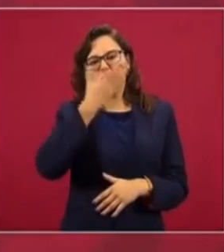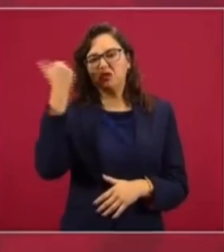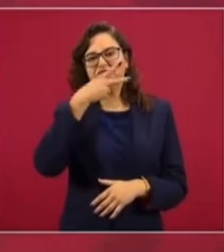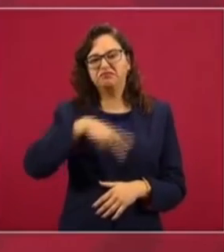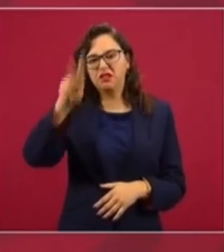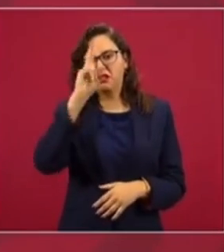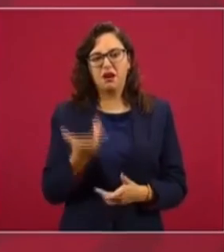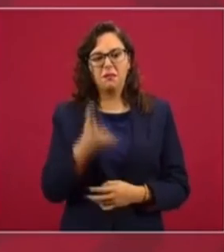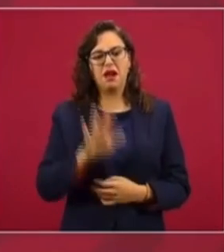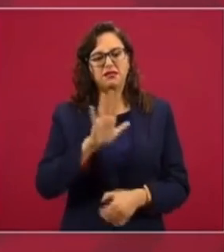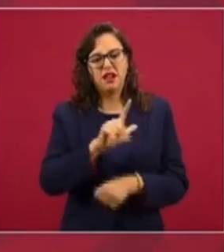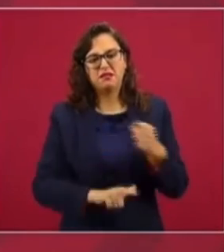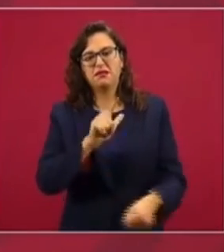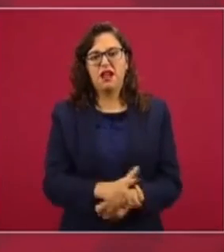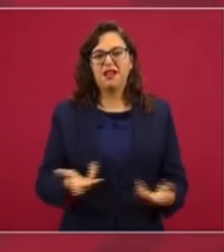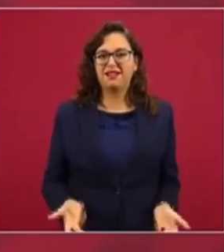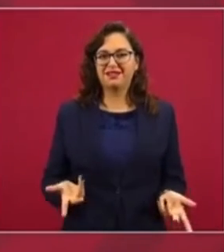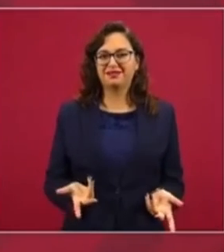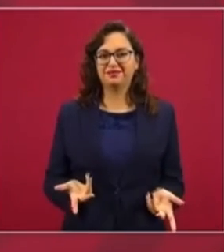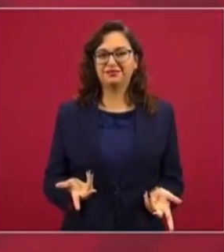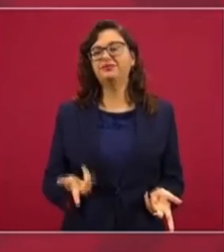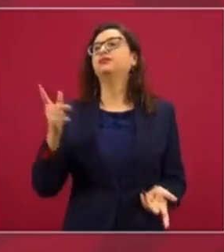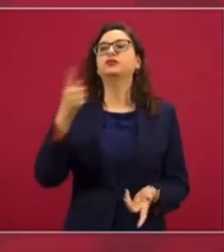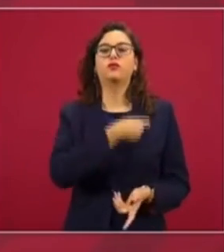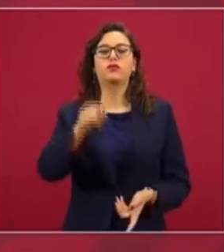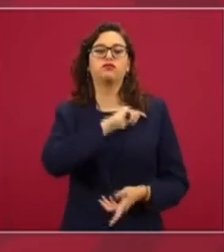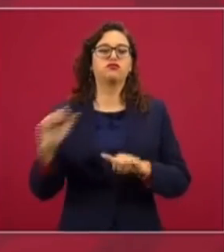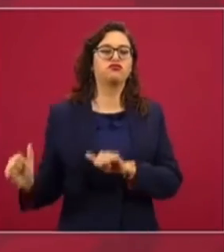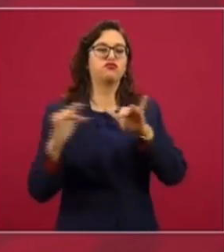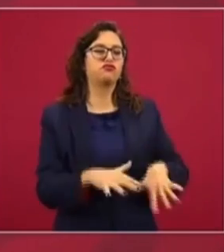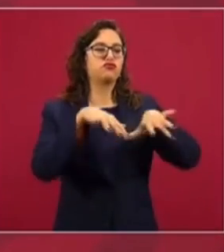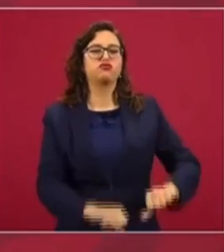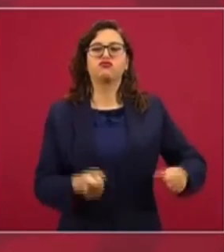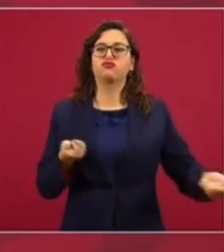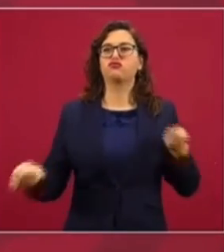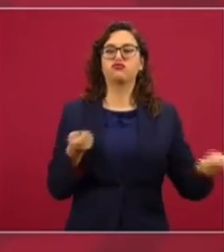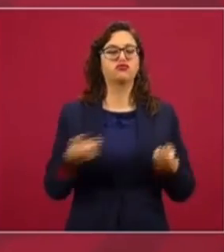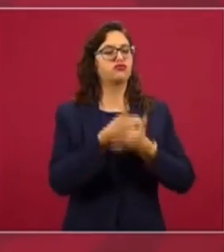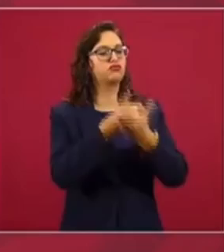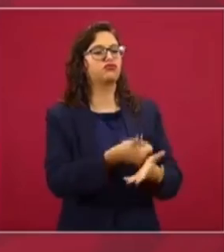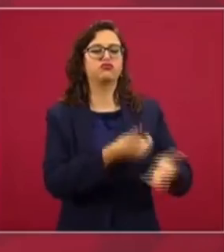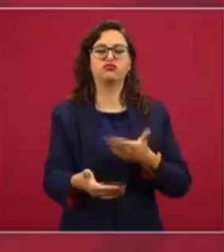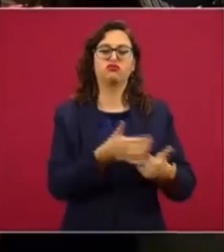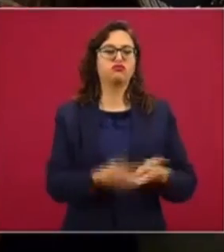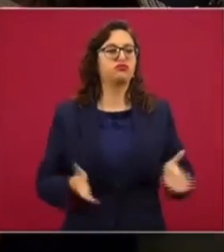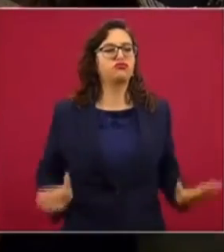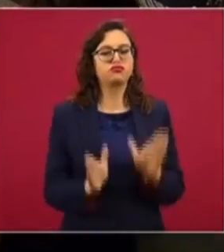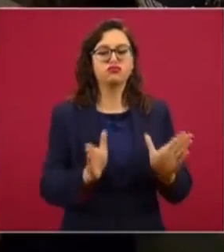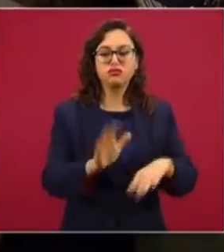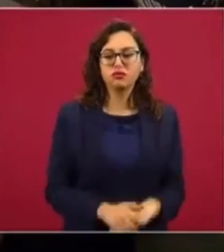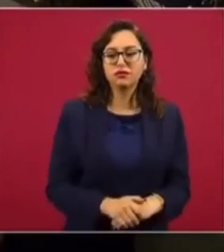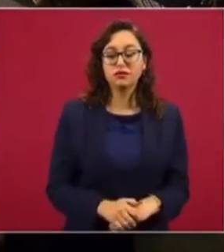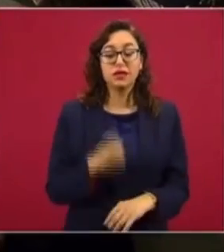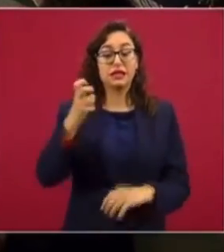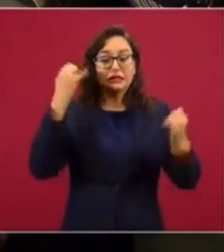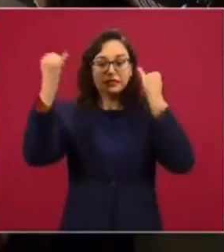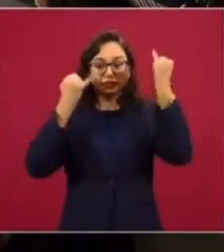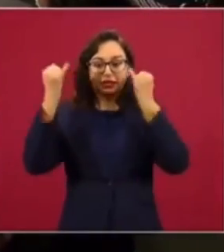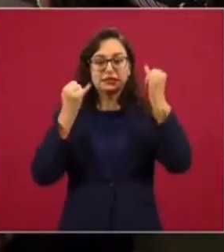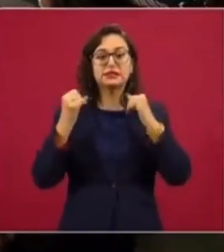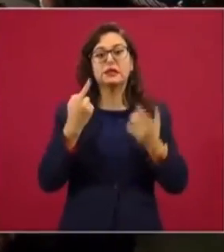salvajismo. Entonces, que la conquista nos había civilizado, porque esa es una justificación ideológica para